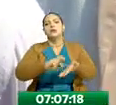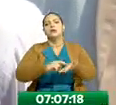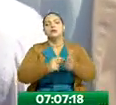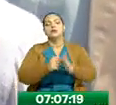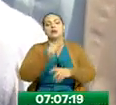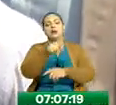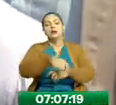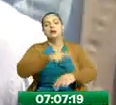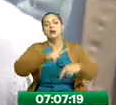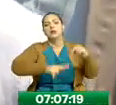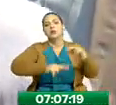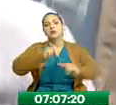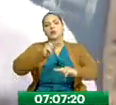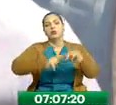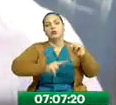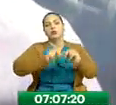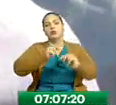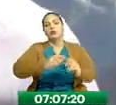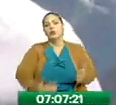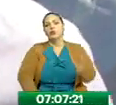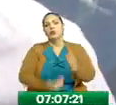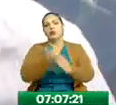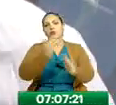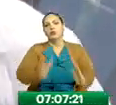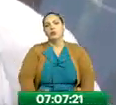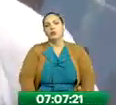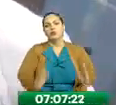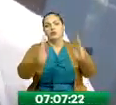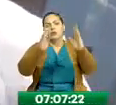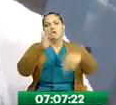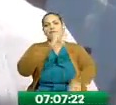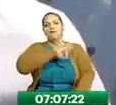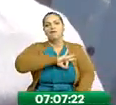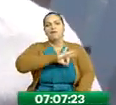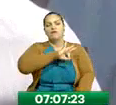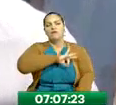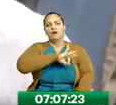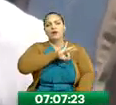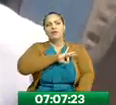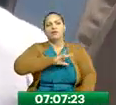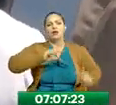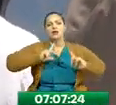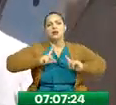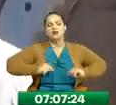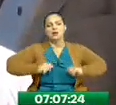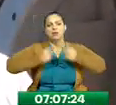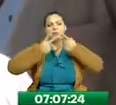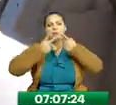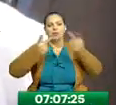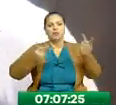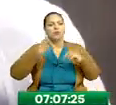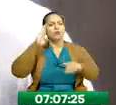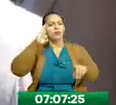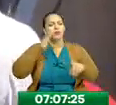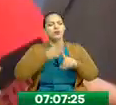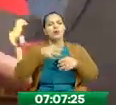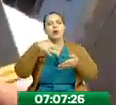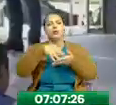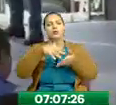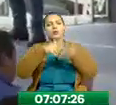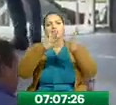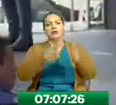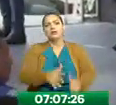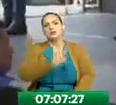20.000 estudiantes, en este caso el nuevo edificio para la Facultad de Salud Pública, que beneficiará a los casi 5.000 estudiantes de salud pública de esta